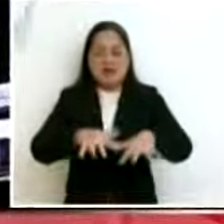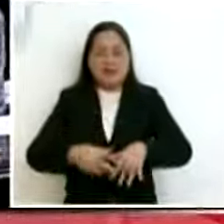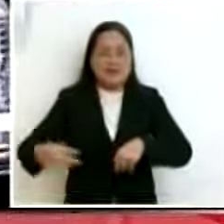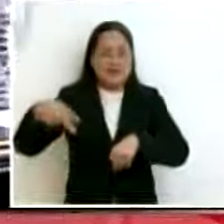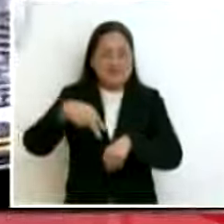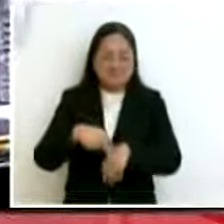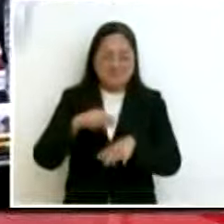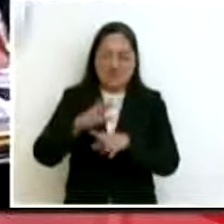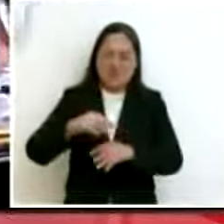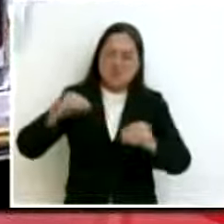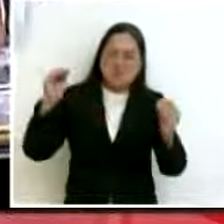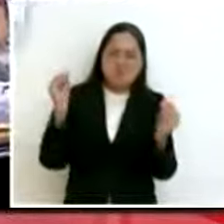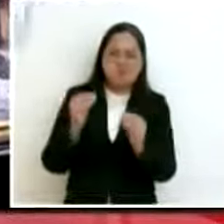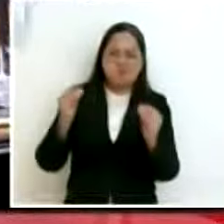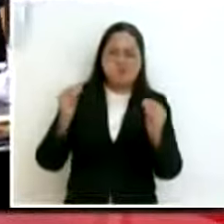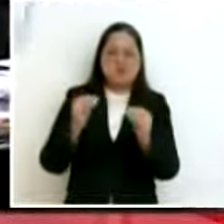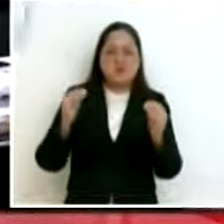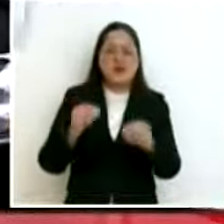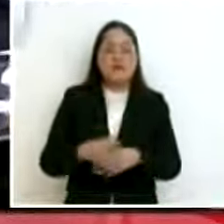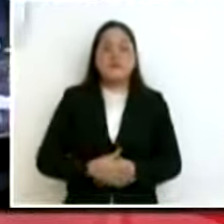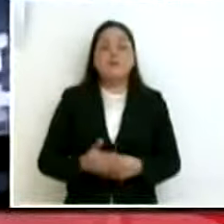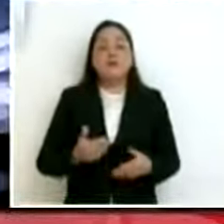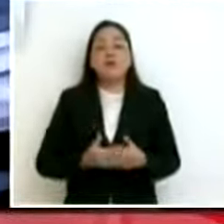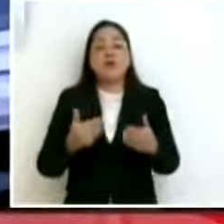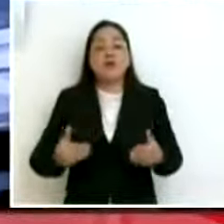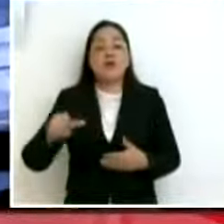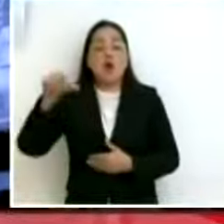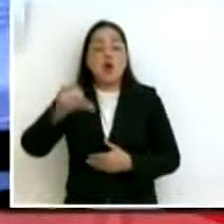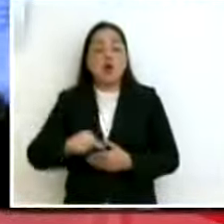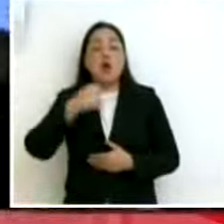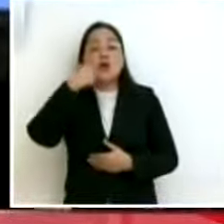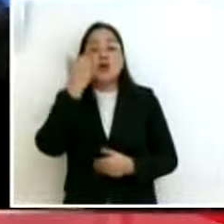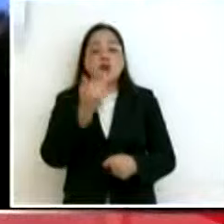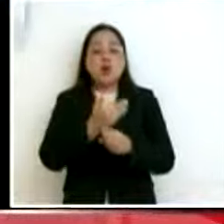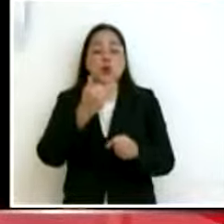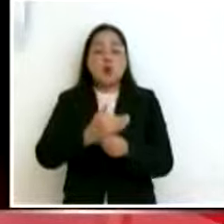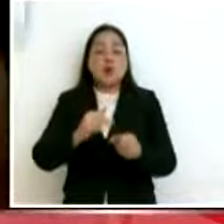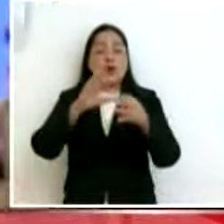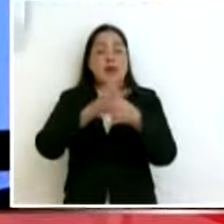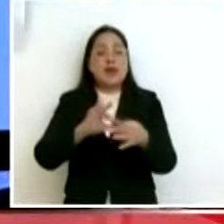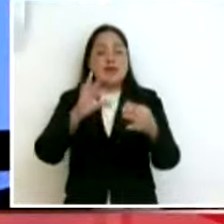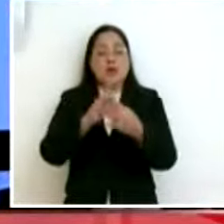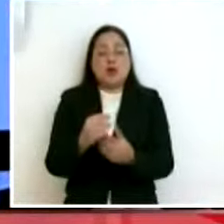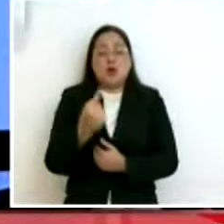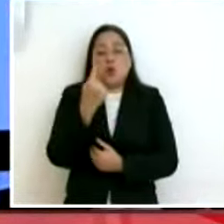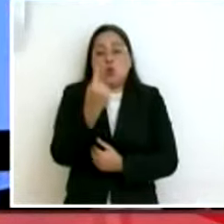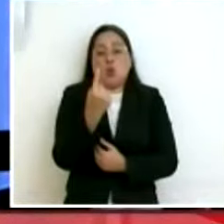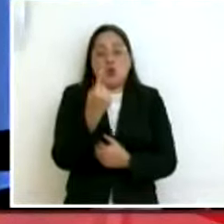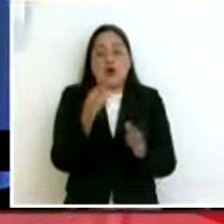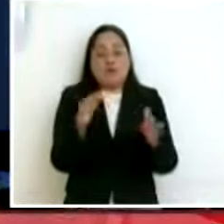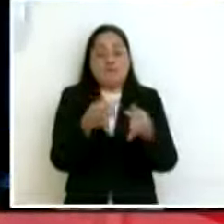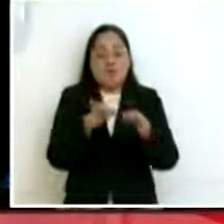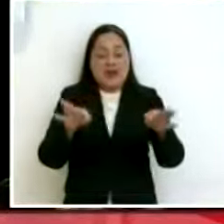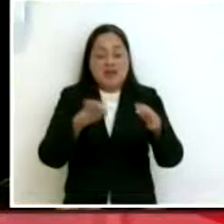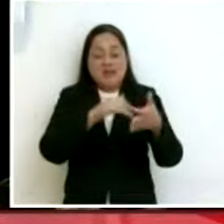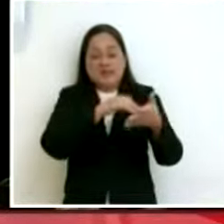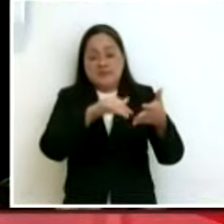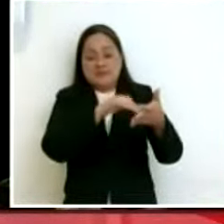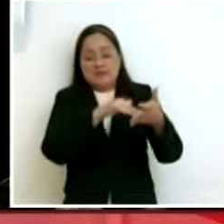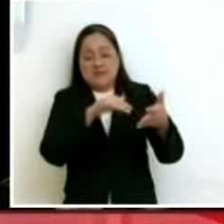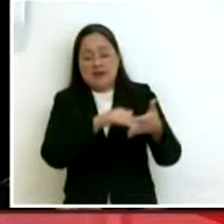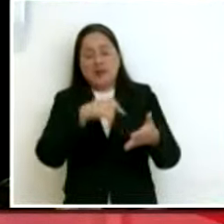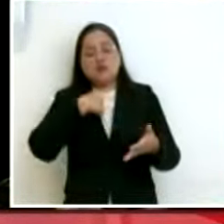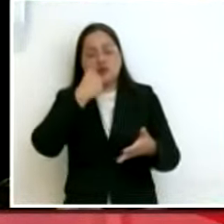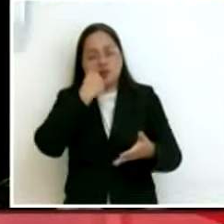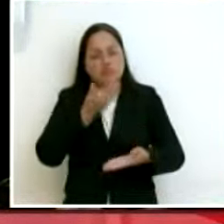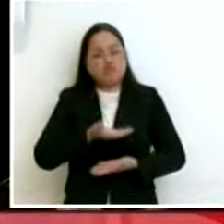tribuna. Quiero hacer hoy solamente una referencia que leí que me pareció muy importante